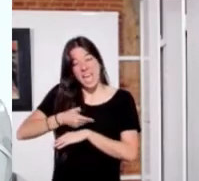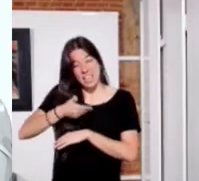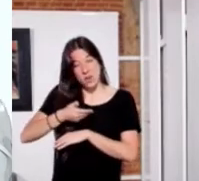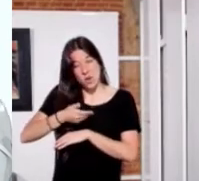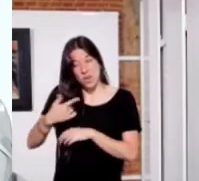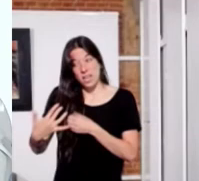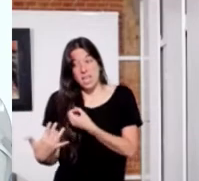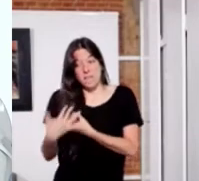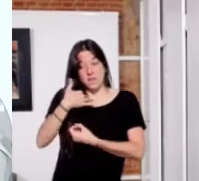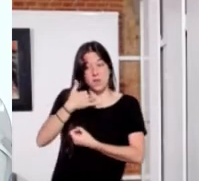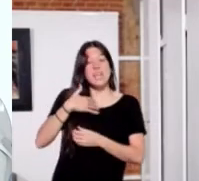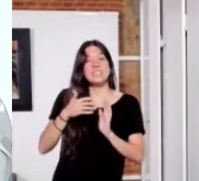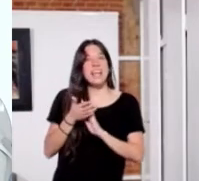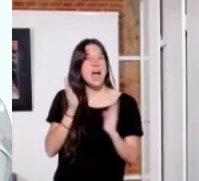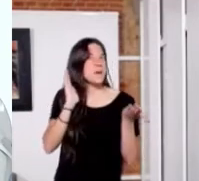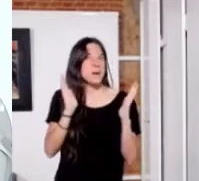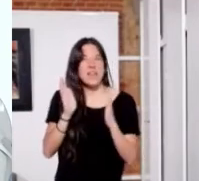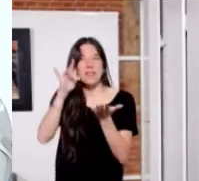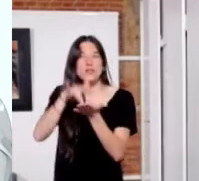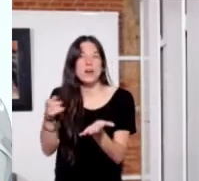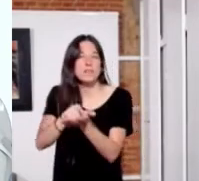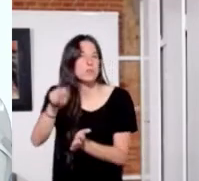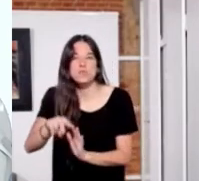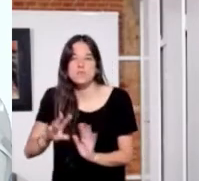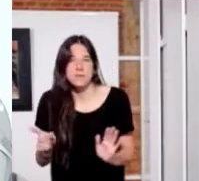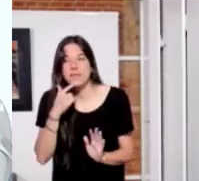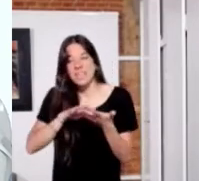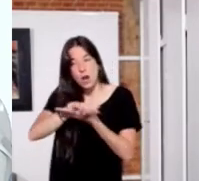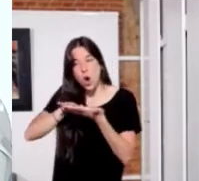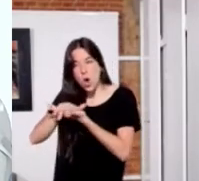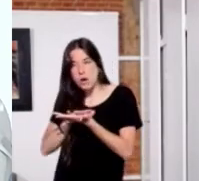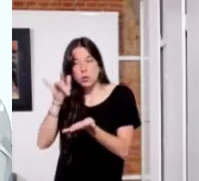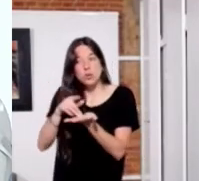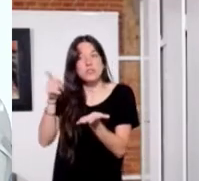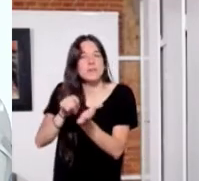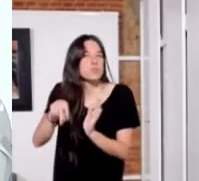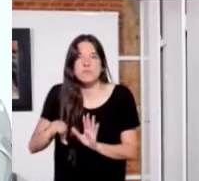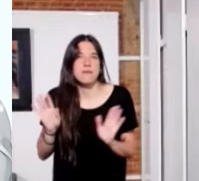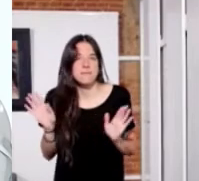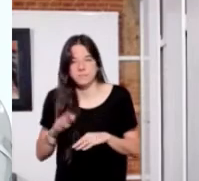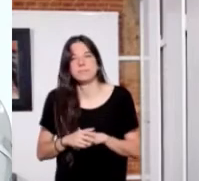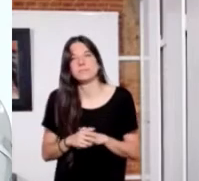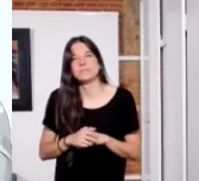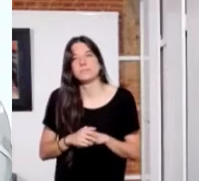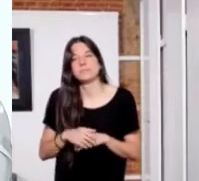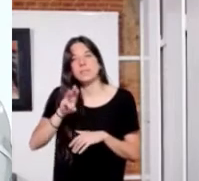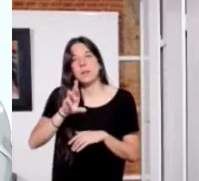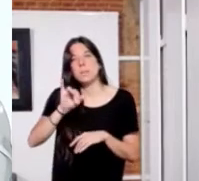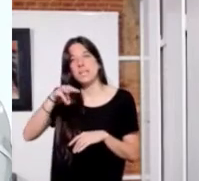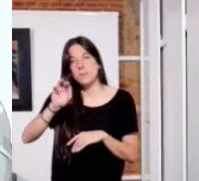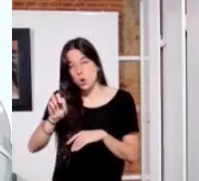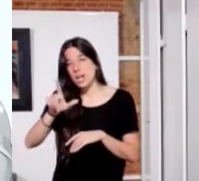la barbarie no vuelva a suceder, que el holocausto no vuelva a suceder. Primo Levi,